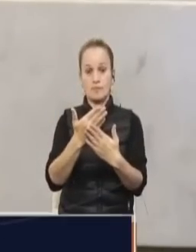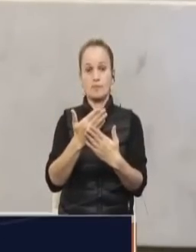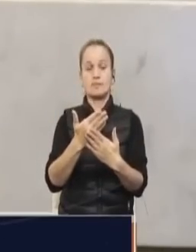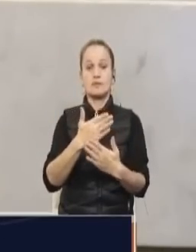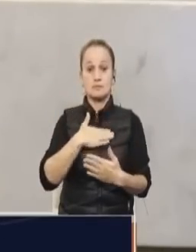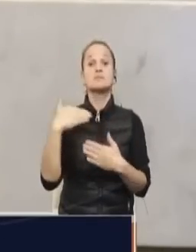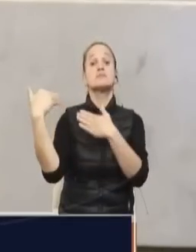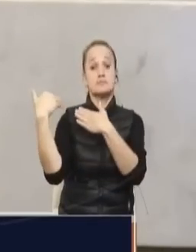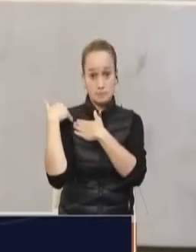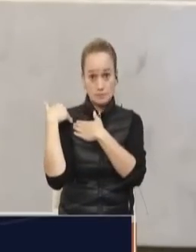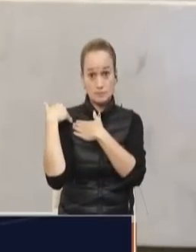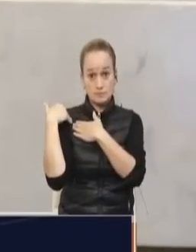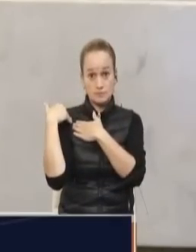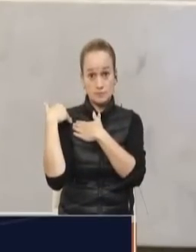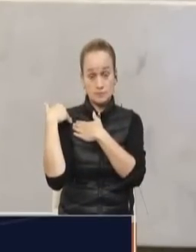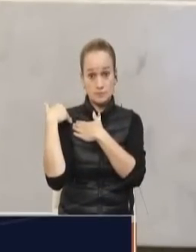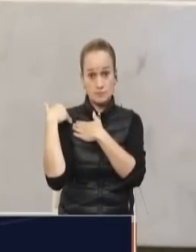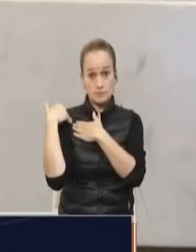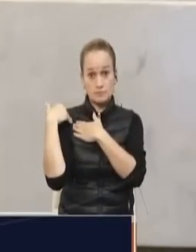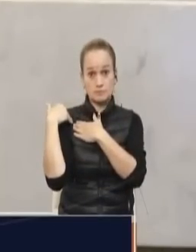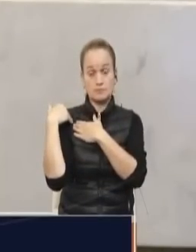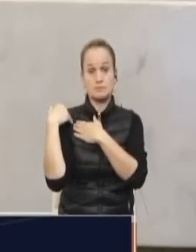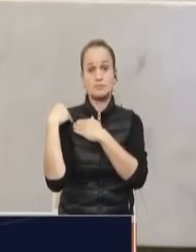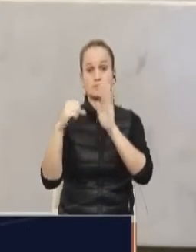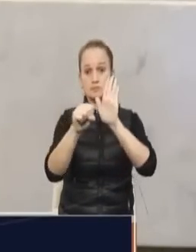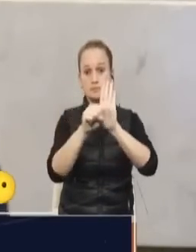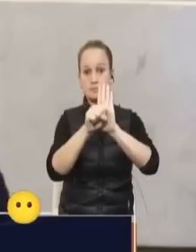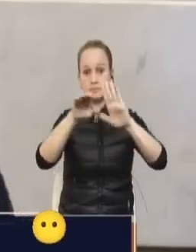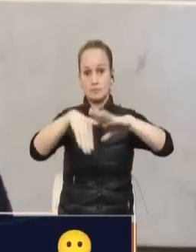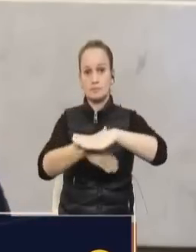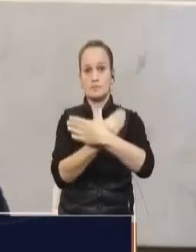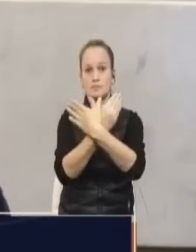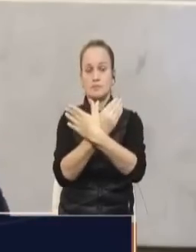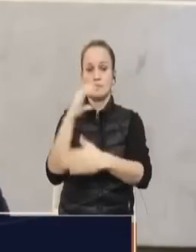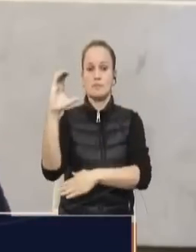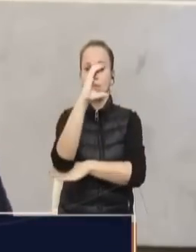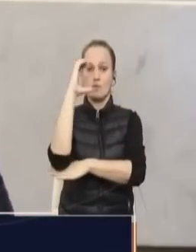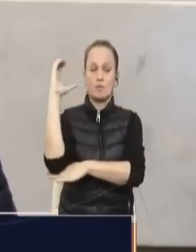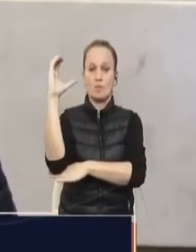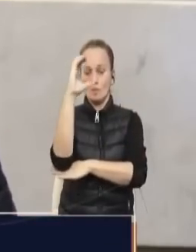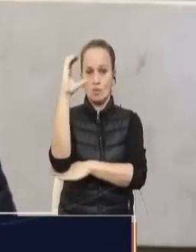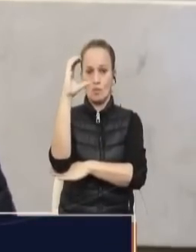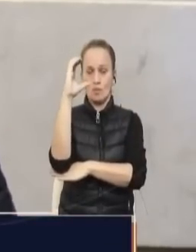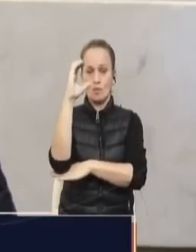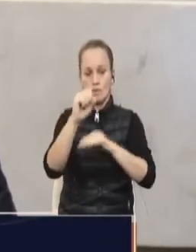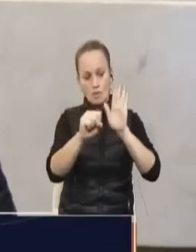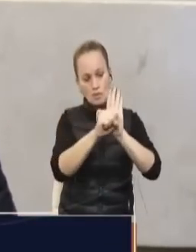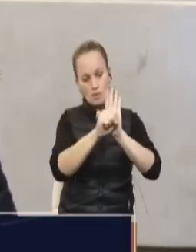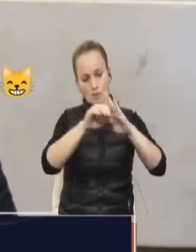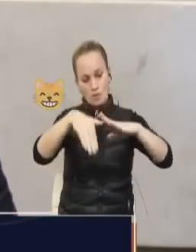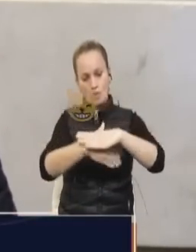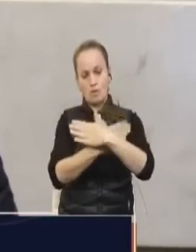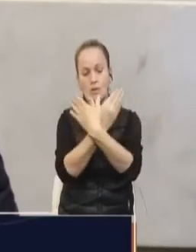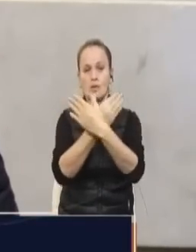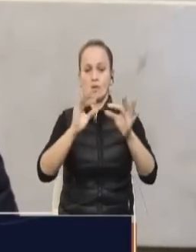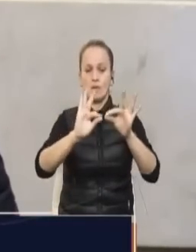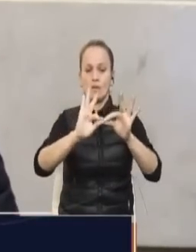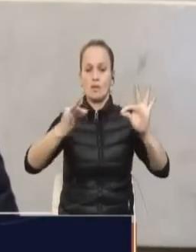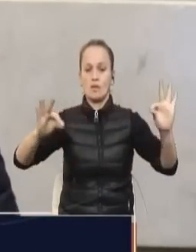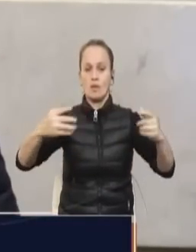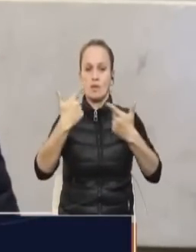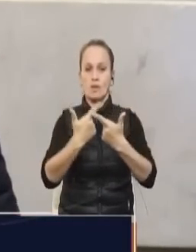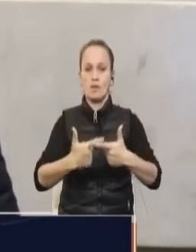sobre mi cabeza el escudo nacional de Colombia, que bien reza la frase